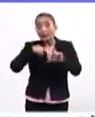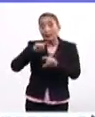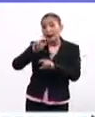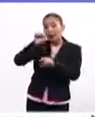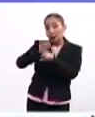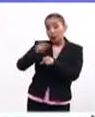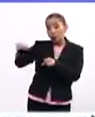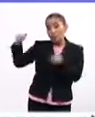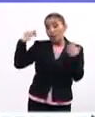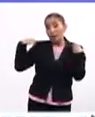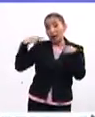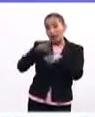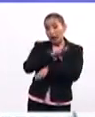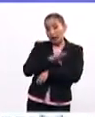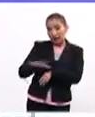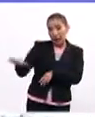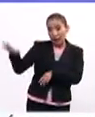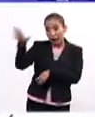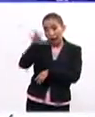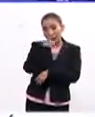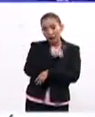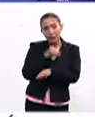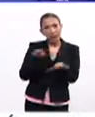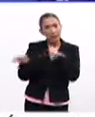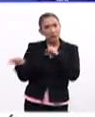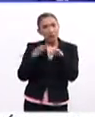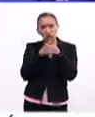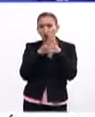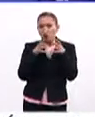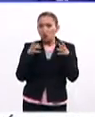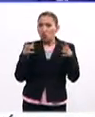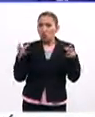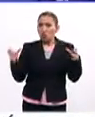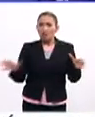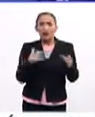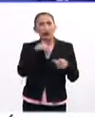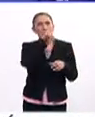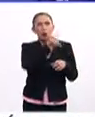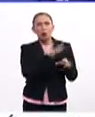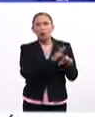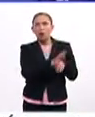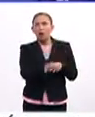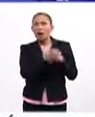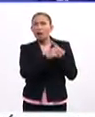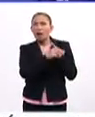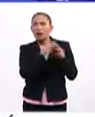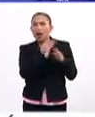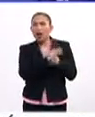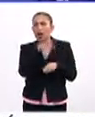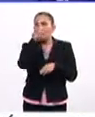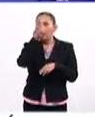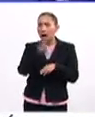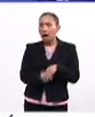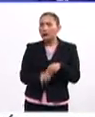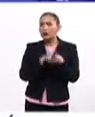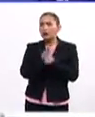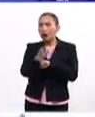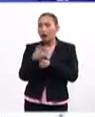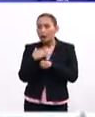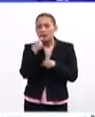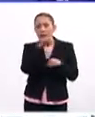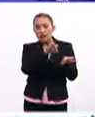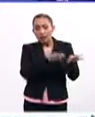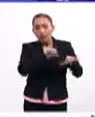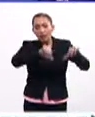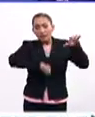por ser un docente generalista, pues es un trabajo inmenso que tendría que desarrollar por cada una de las asignaturas.